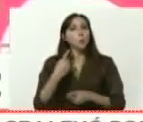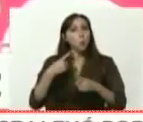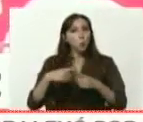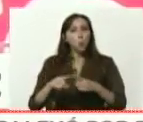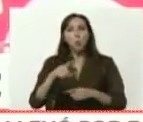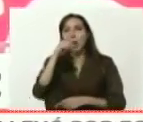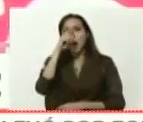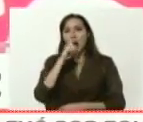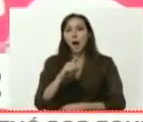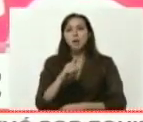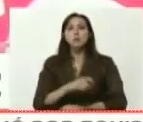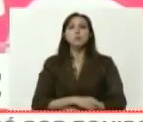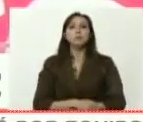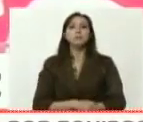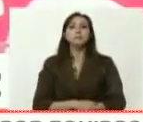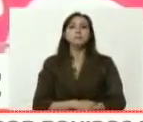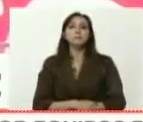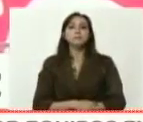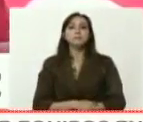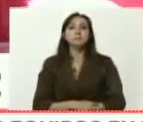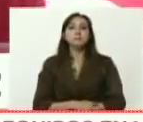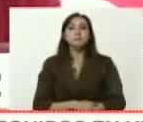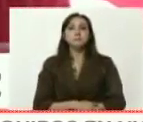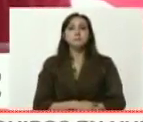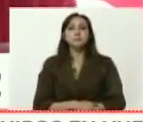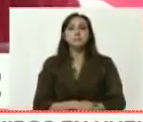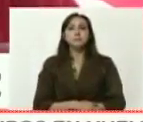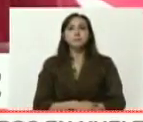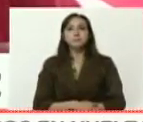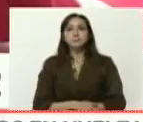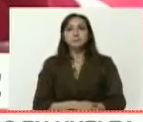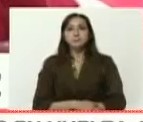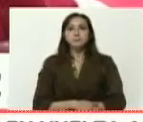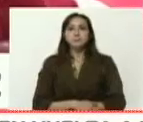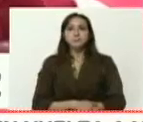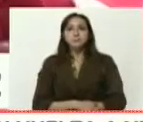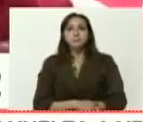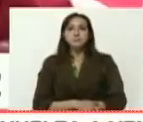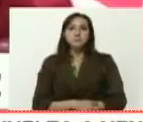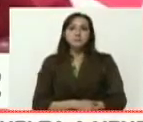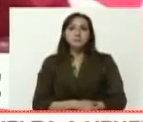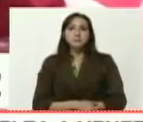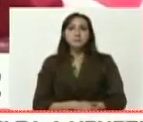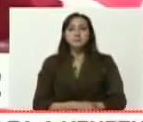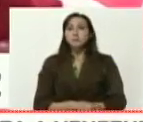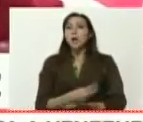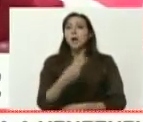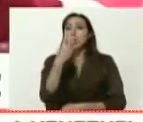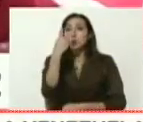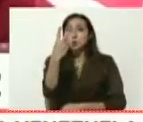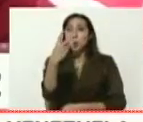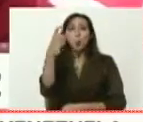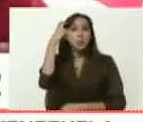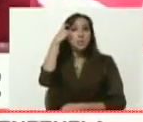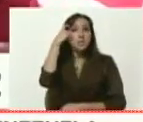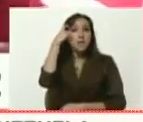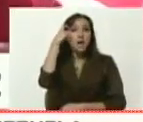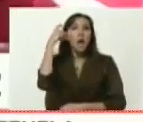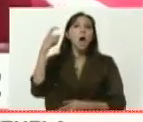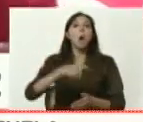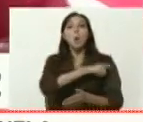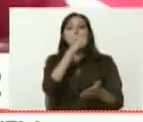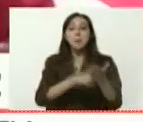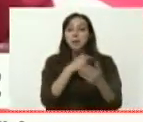Américo Silva. De tal manera que ahí vamos a estar para 2 días completos, comiendo